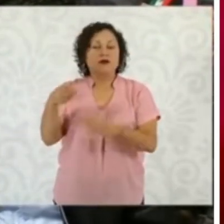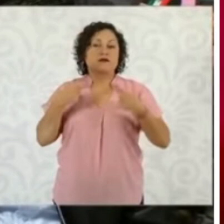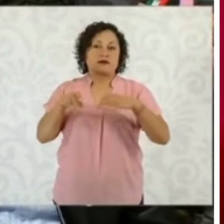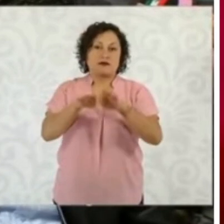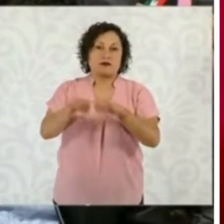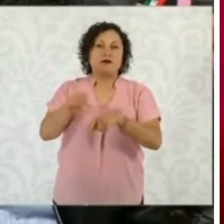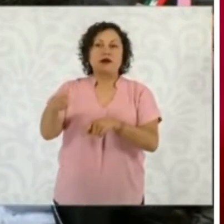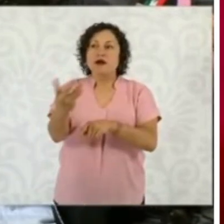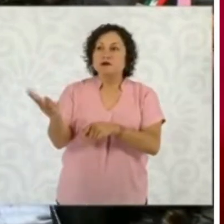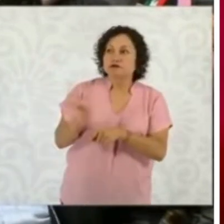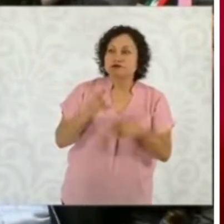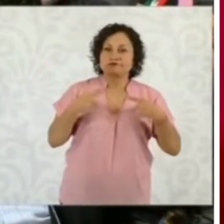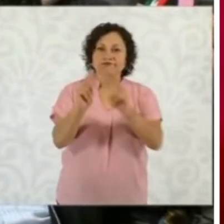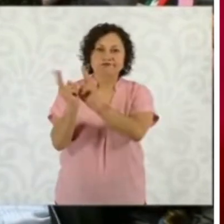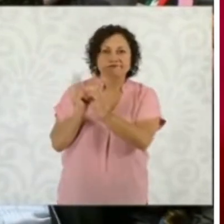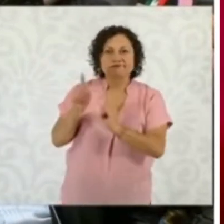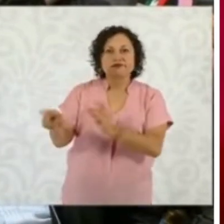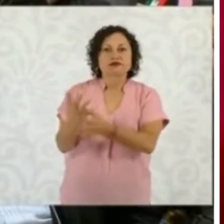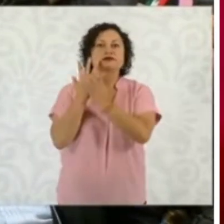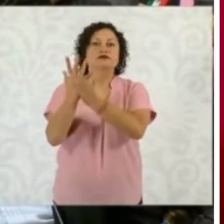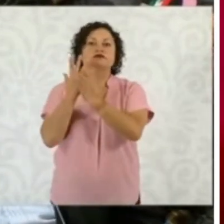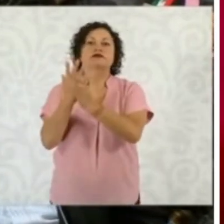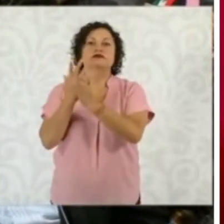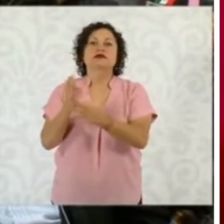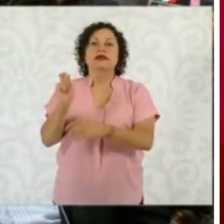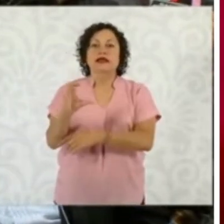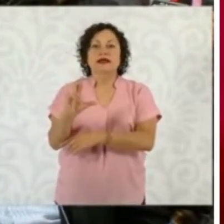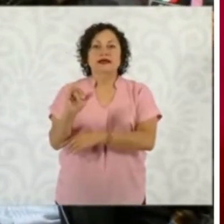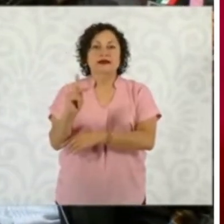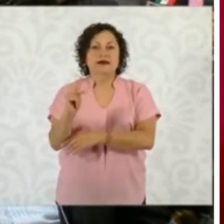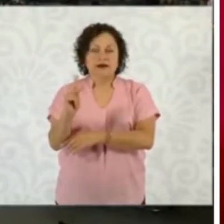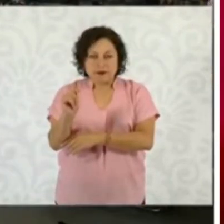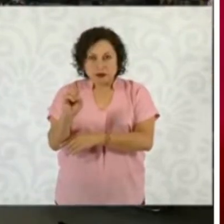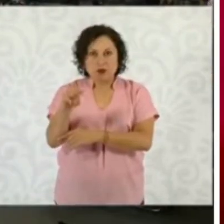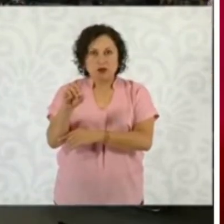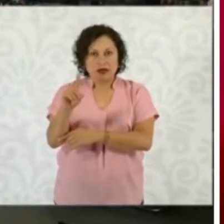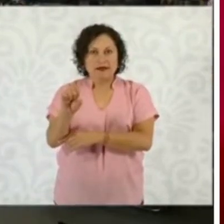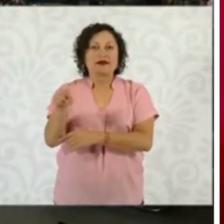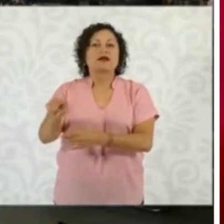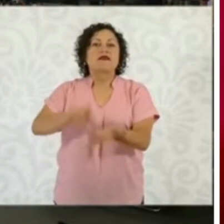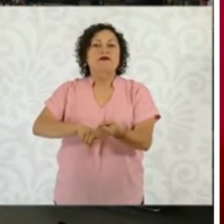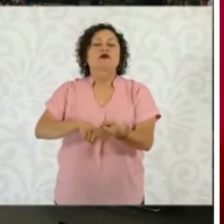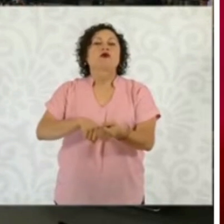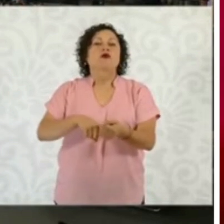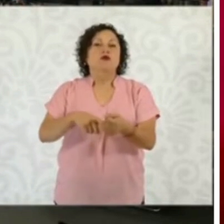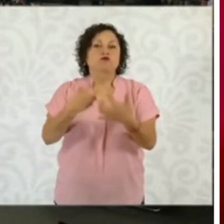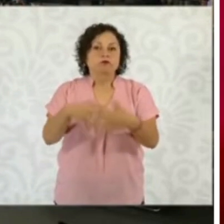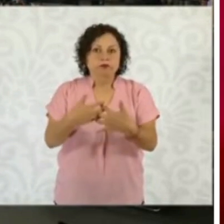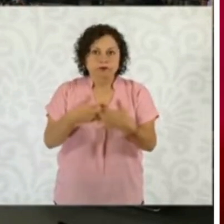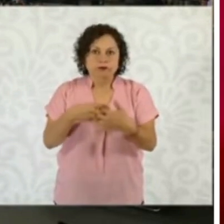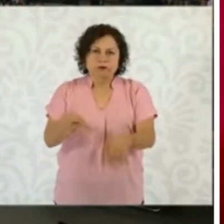por propios testimonios de la zona, que existen granjas de minado de criptomonedas, cuya operación pues requiere de enormes cantidades de energía, lo cual obtienen de manera